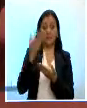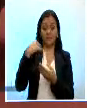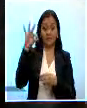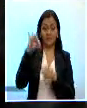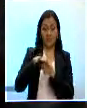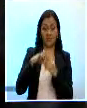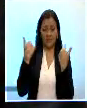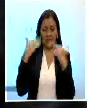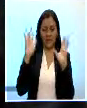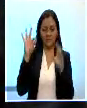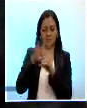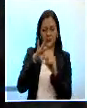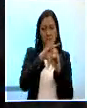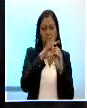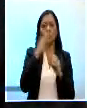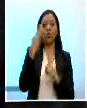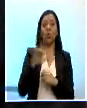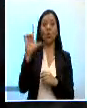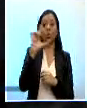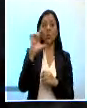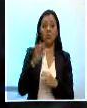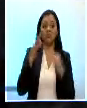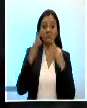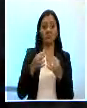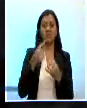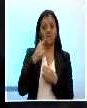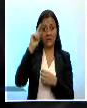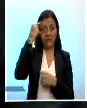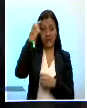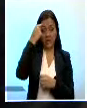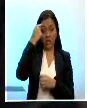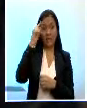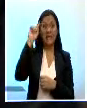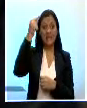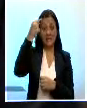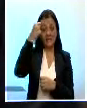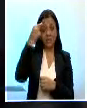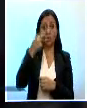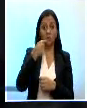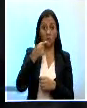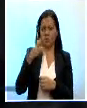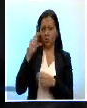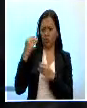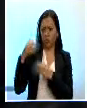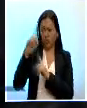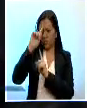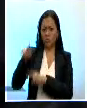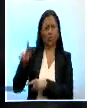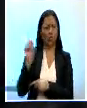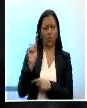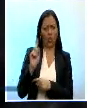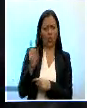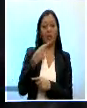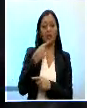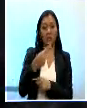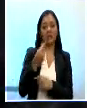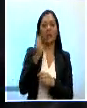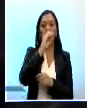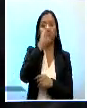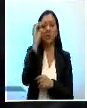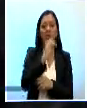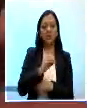vigencia justamente este lunes, no elimina la garantía del Estado, elimina el porcentaje, pero ratifica el principio constitucional de que el